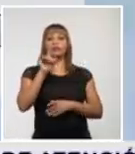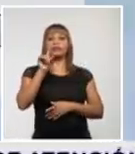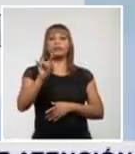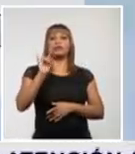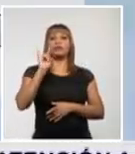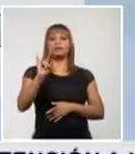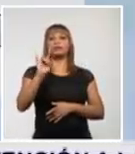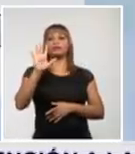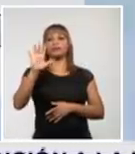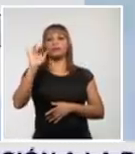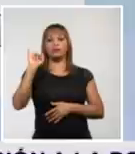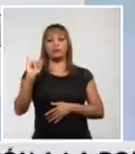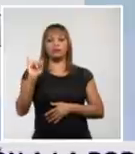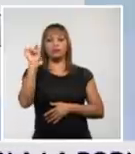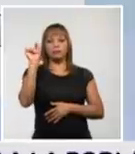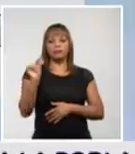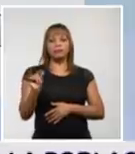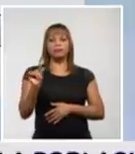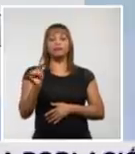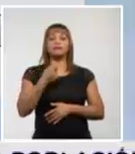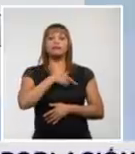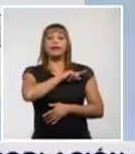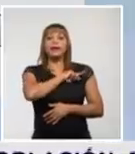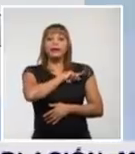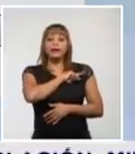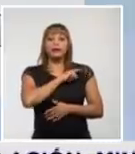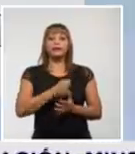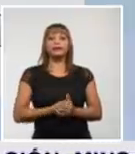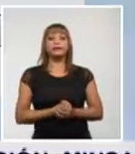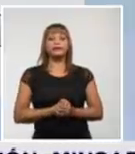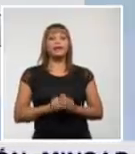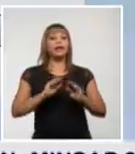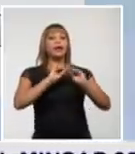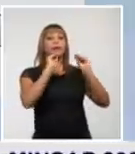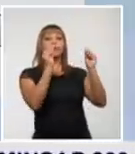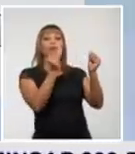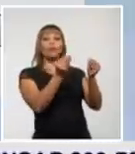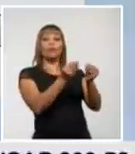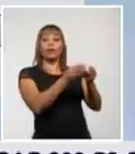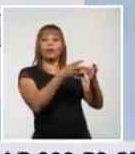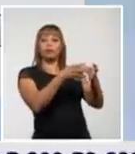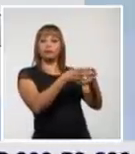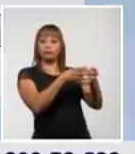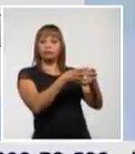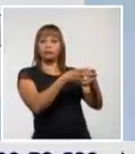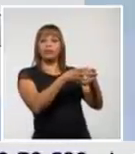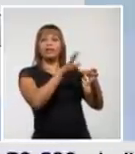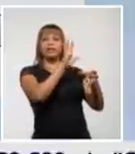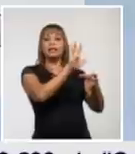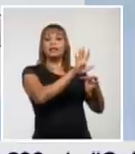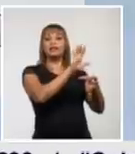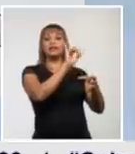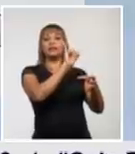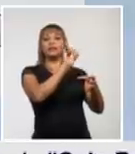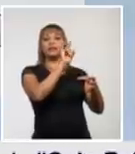2.956 en el día de ayer y da un acumulado de